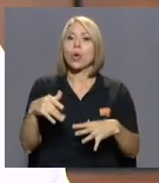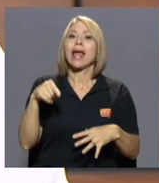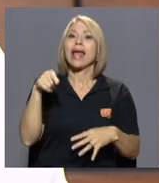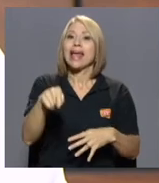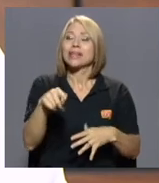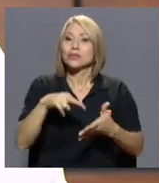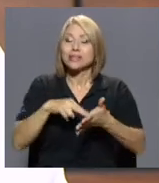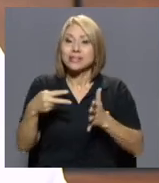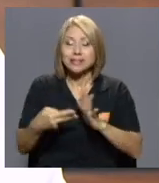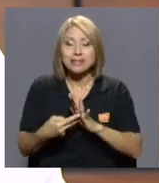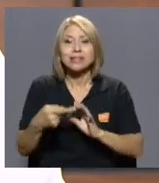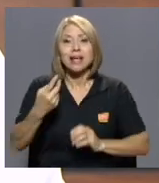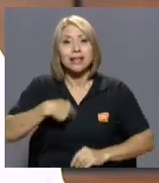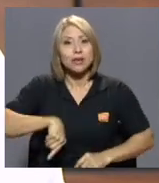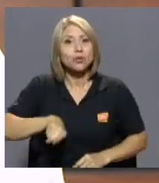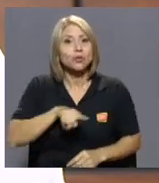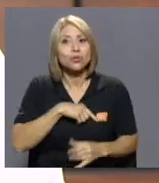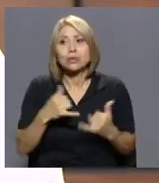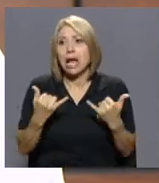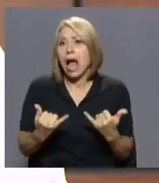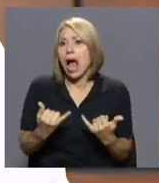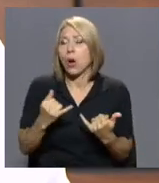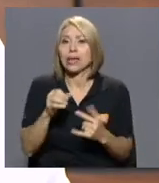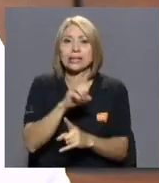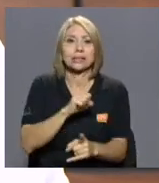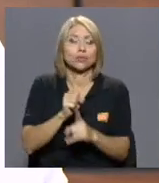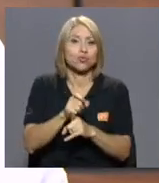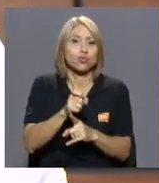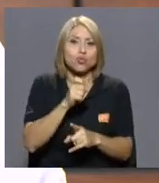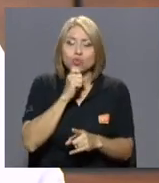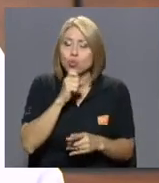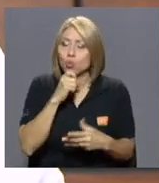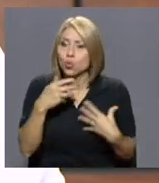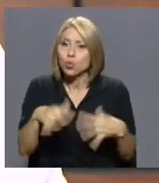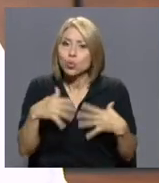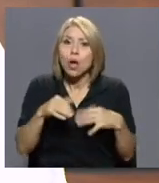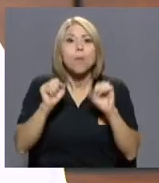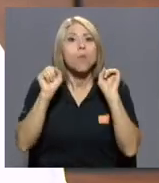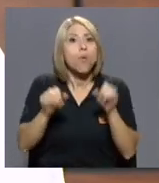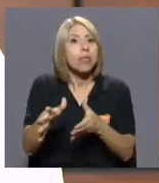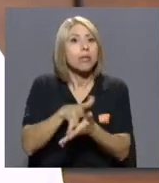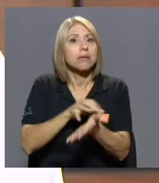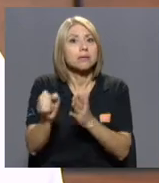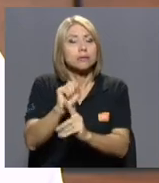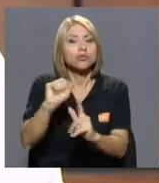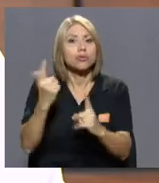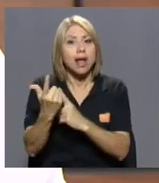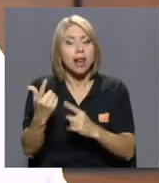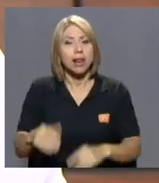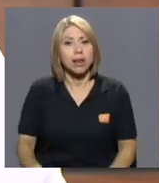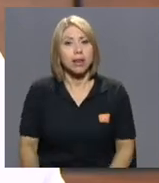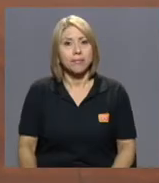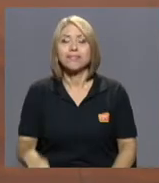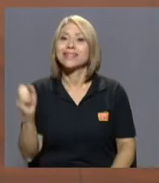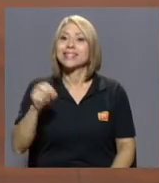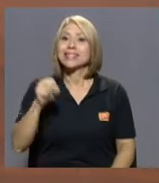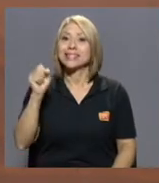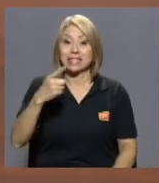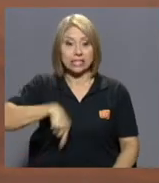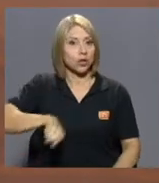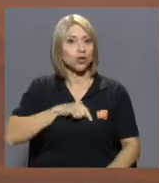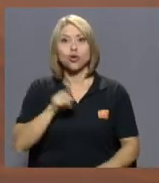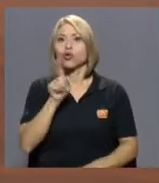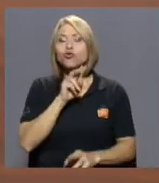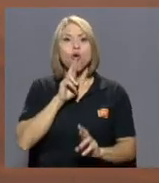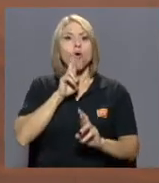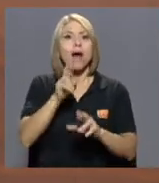cuello de embudo que nos puede ocasionar un desastre social de alguna manera. Sí, sí, si no reaccionamos ya, y